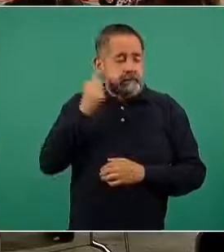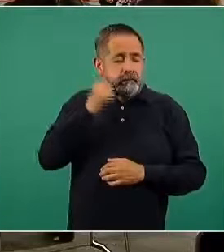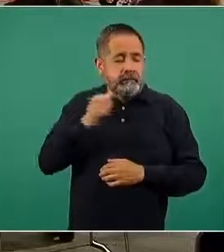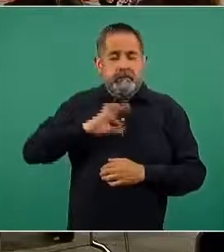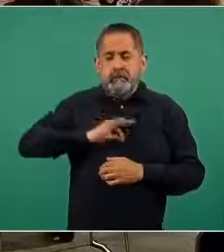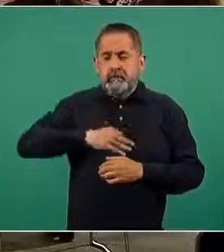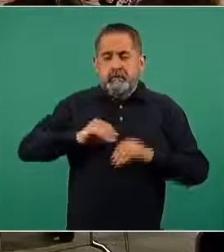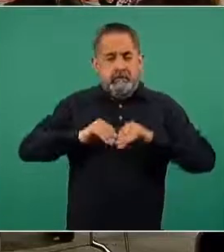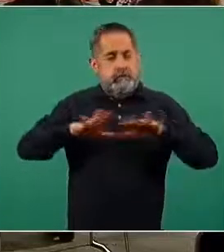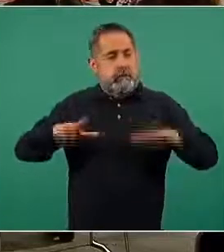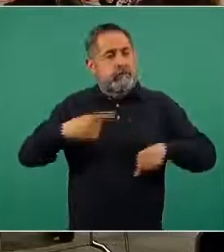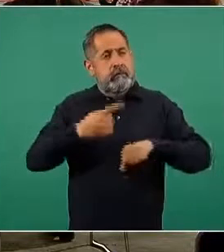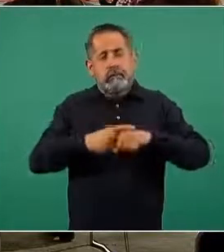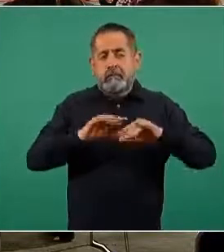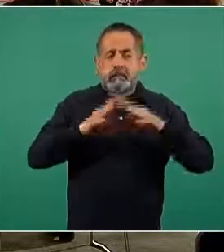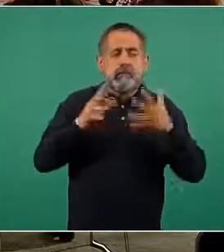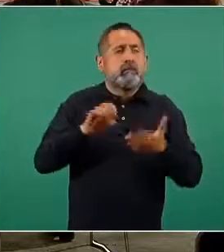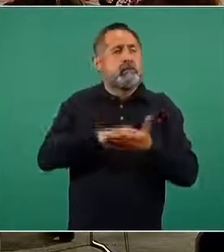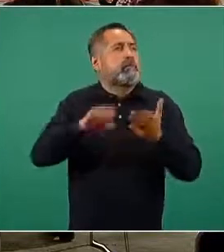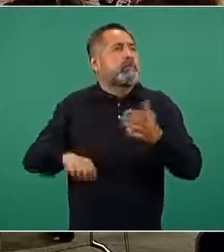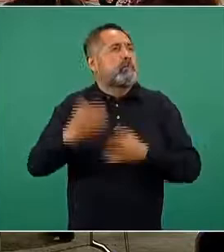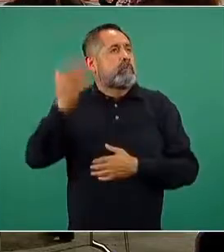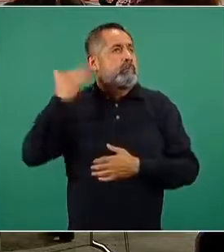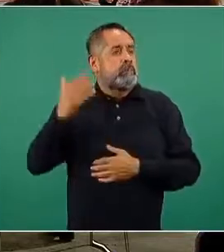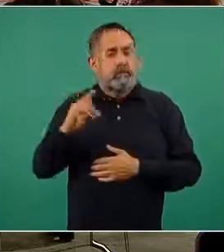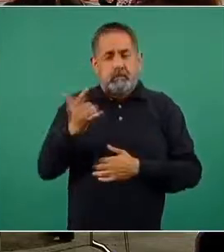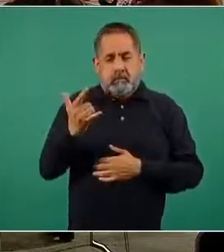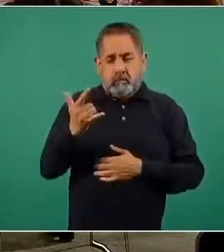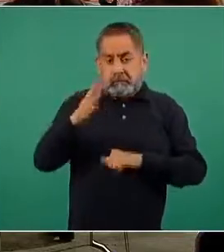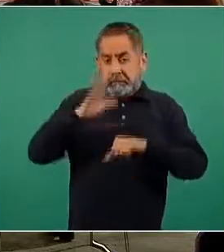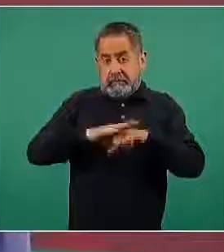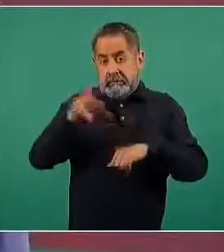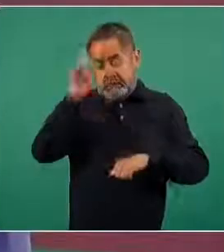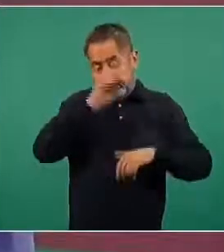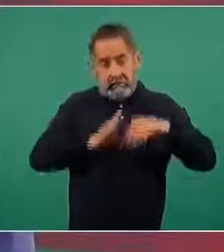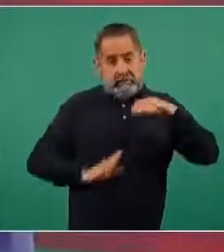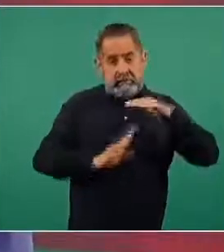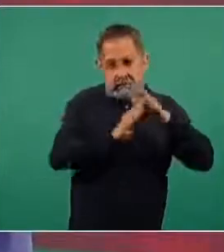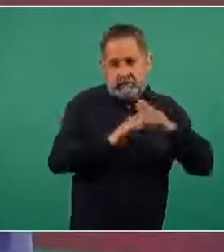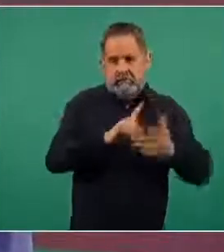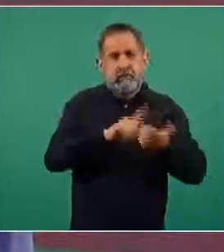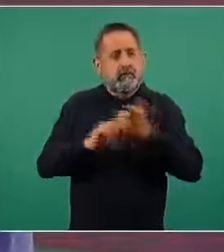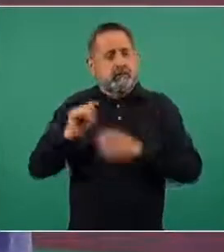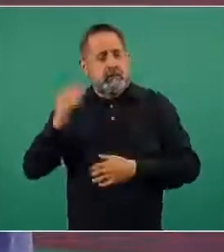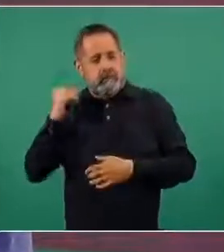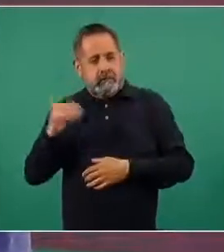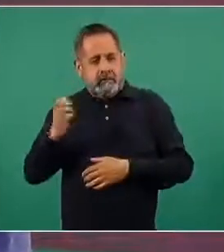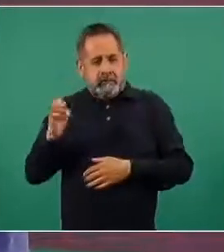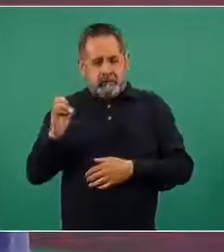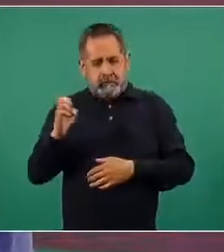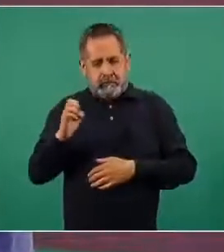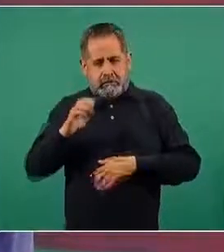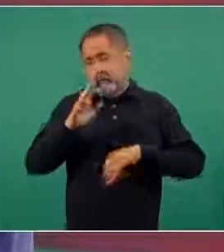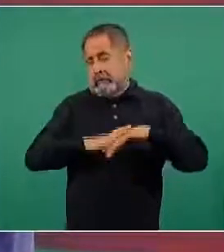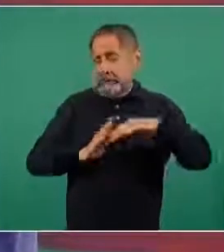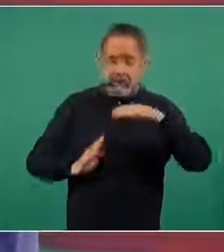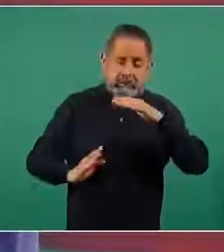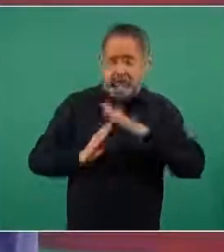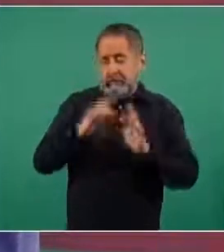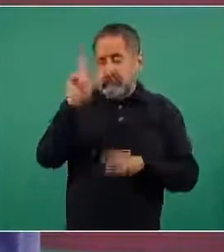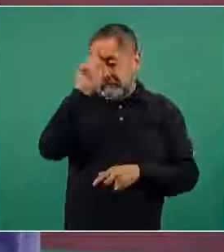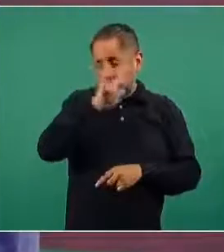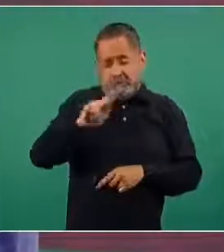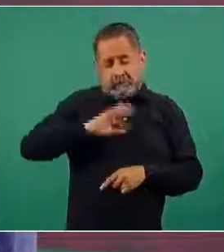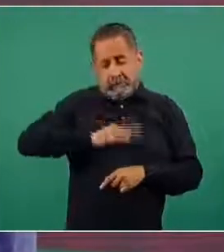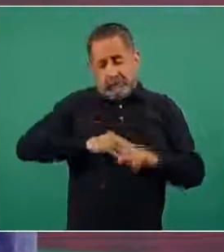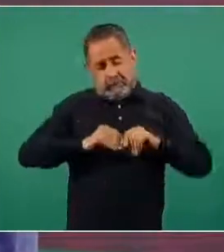intensos que ocurrieron en julio, el punto máximo, y la primera semana de enero, el segundo pico epidémico,